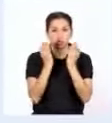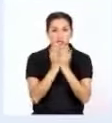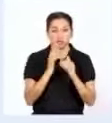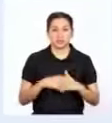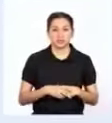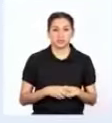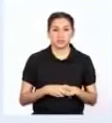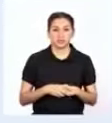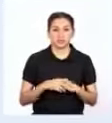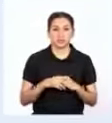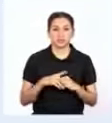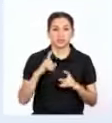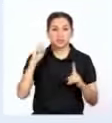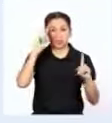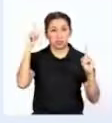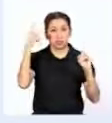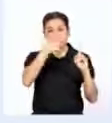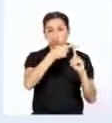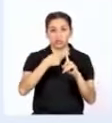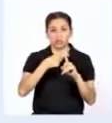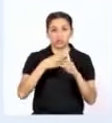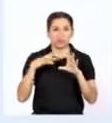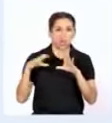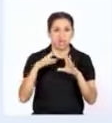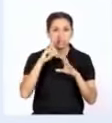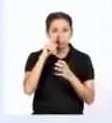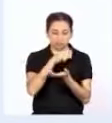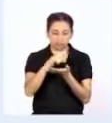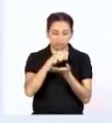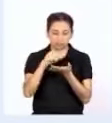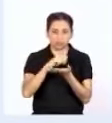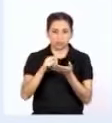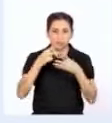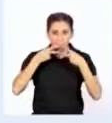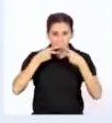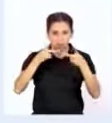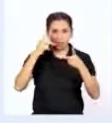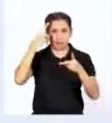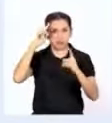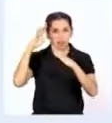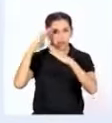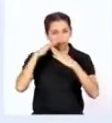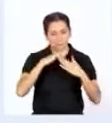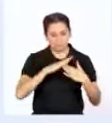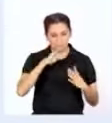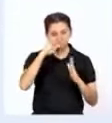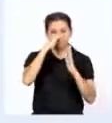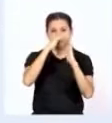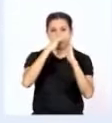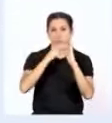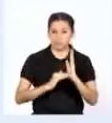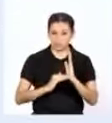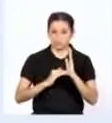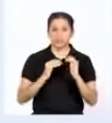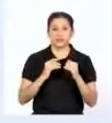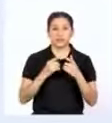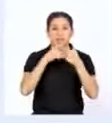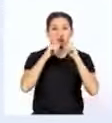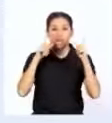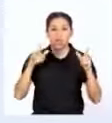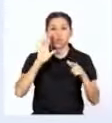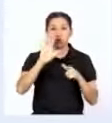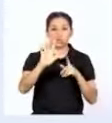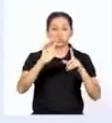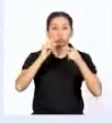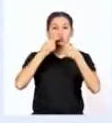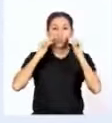mi escuela. Reto de dar un mensaje para enfrentar la discriminación en